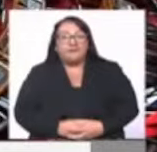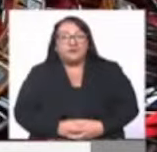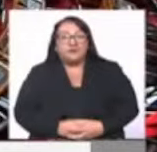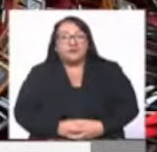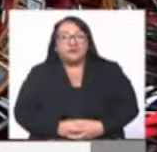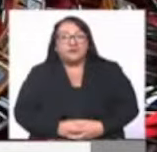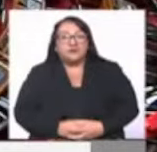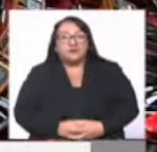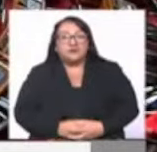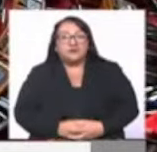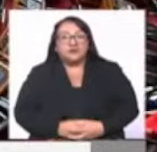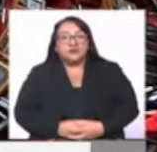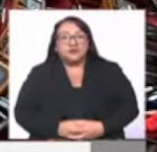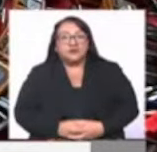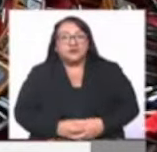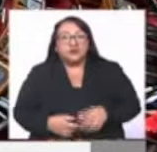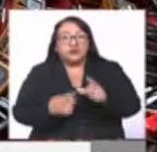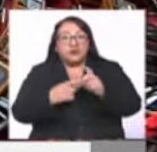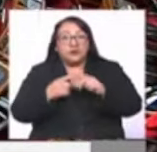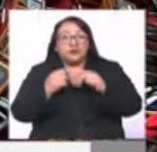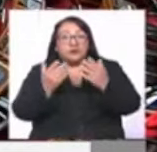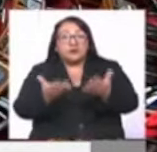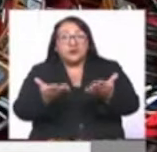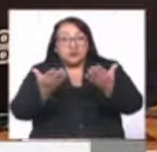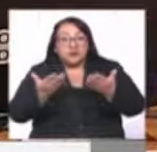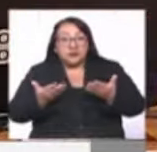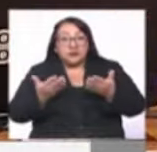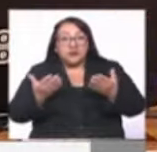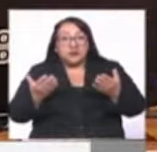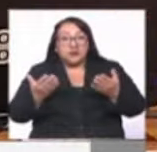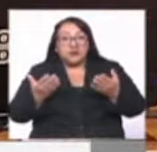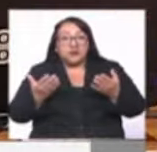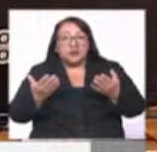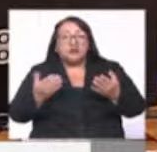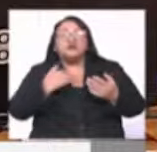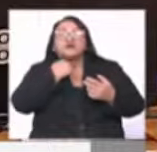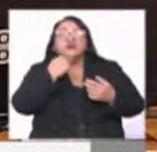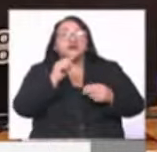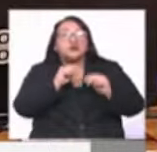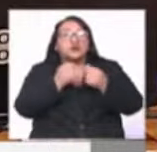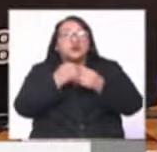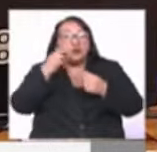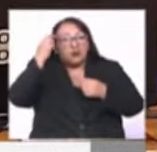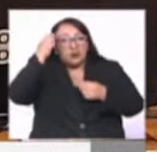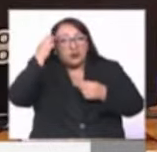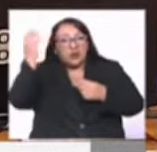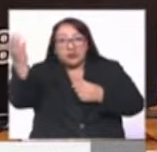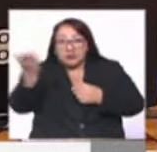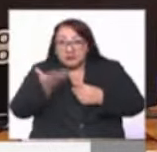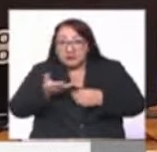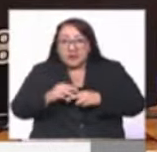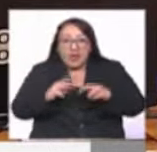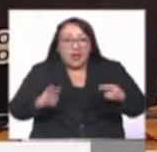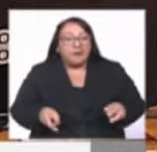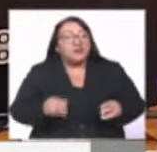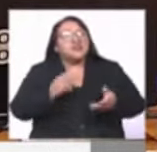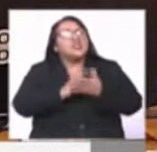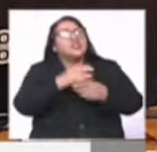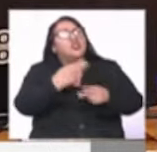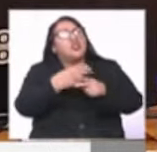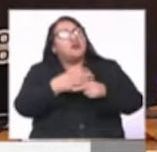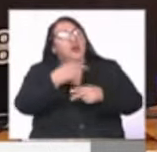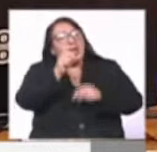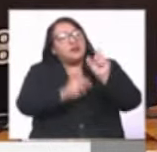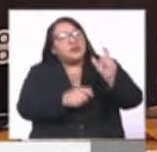minutos se solicita a los señores portavoces alcanzar a la mesa la relación de